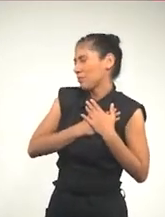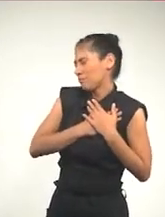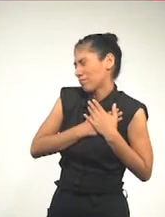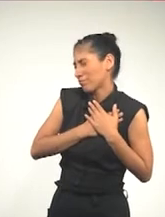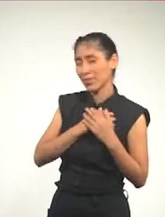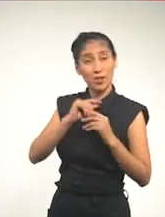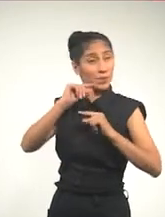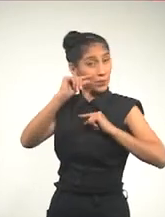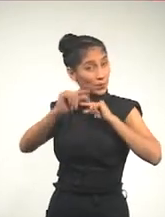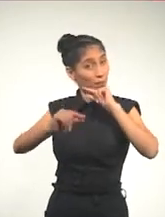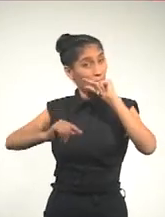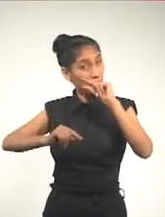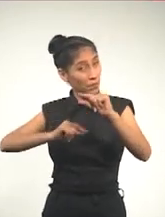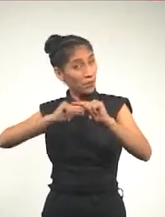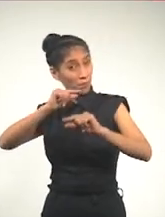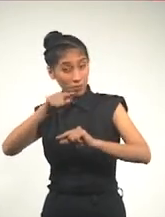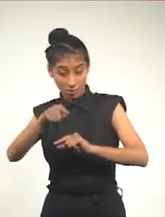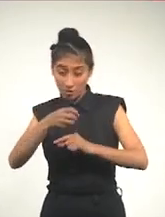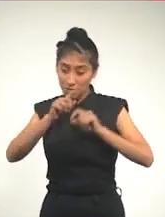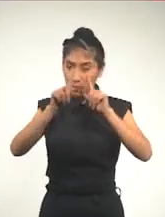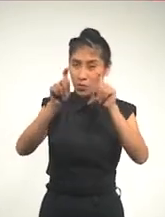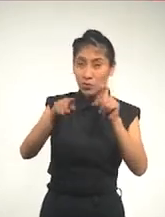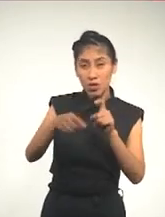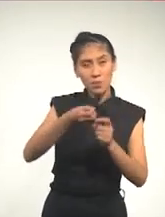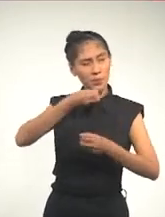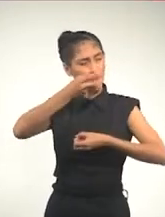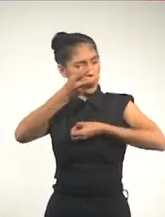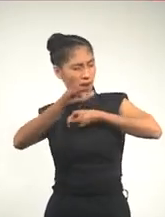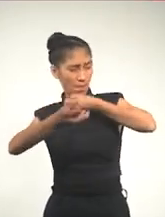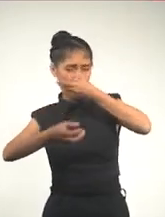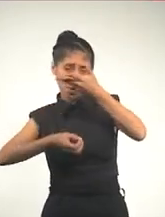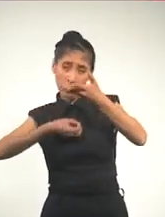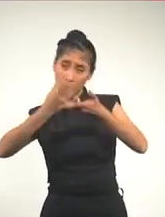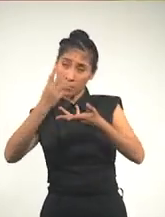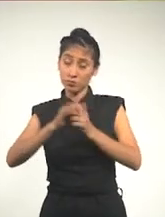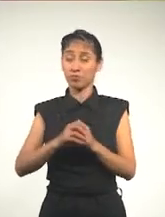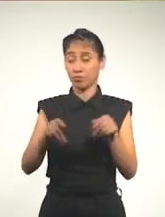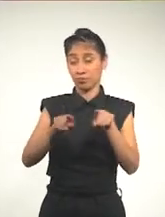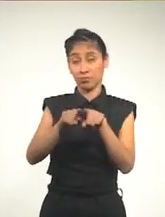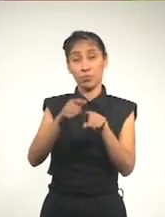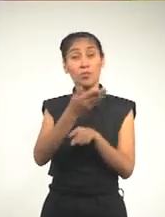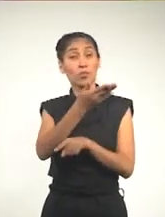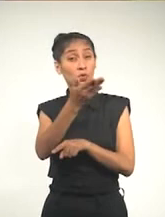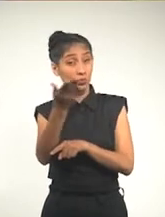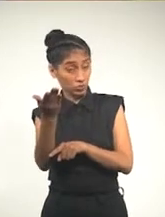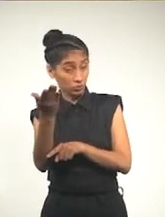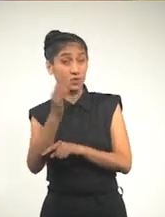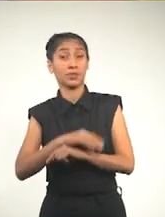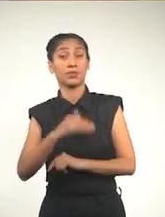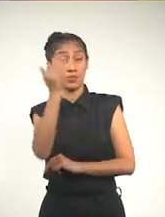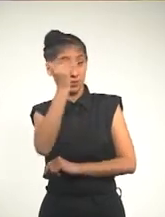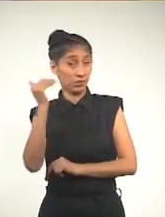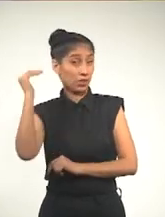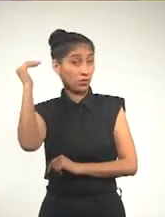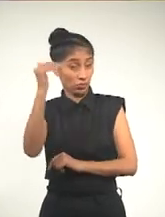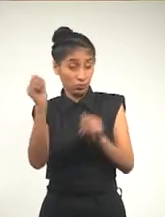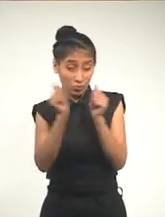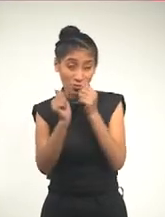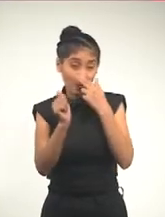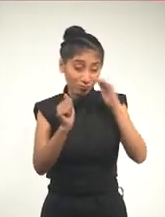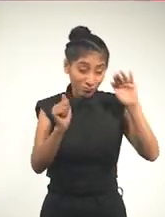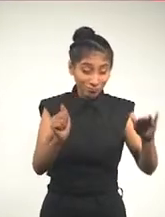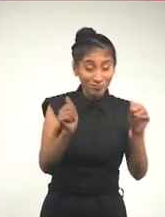tomar conciencia de sus emociones, expresarlas y regularlas. Y esos adultos son ustedes en